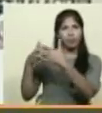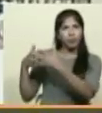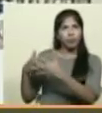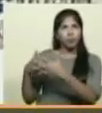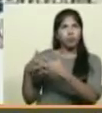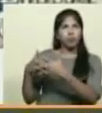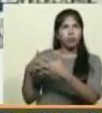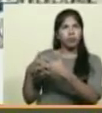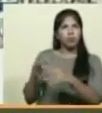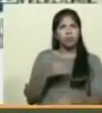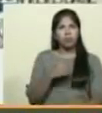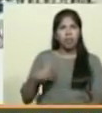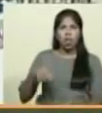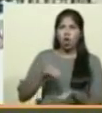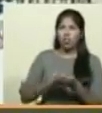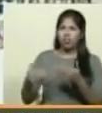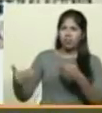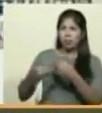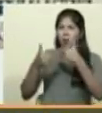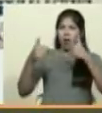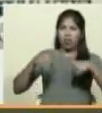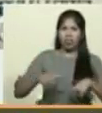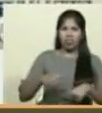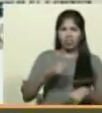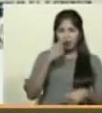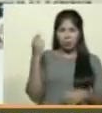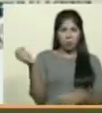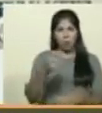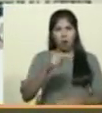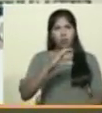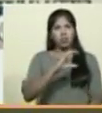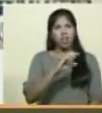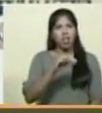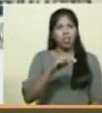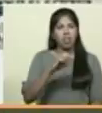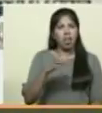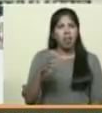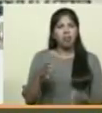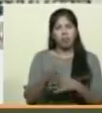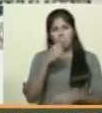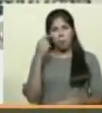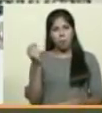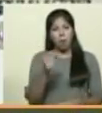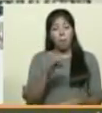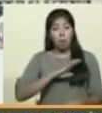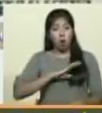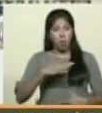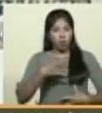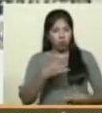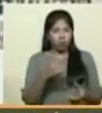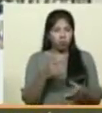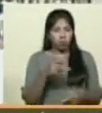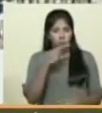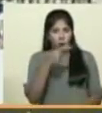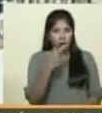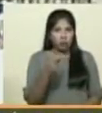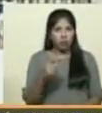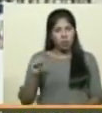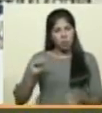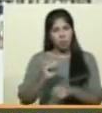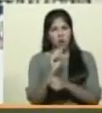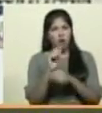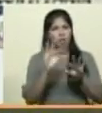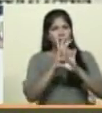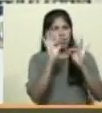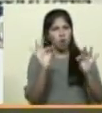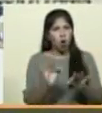la legitimidad de los procesos electorales a partir de sus intereses políticos e imponer fórmulas